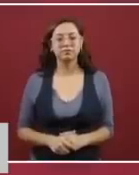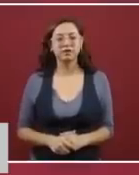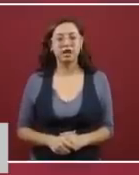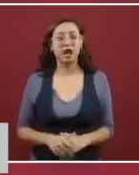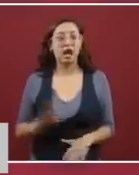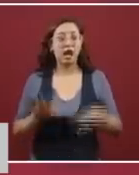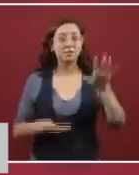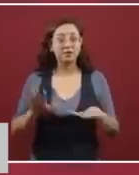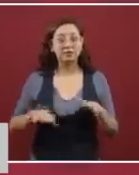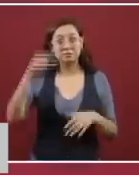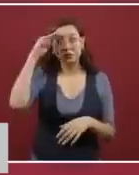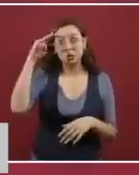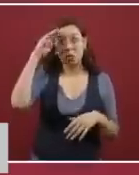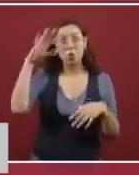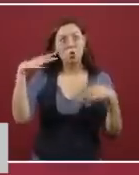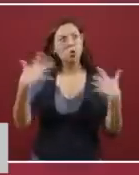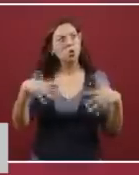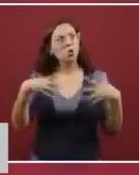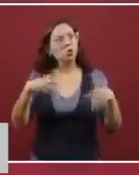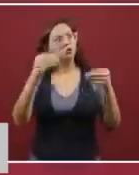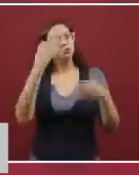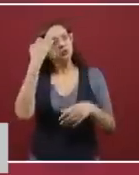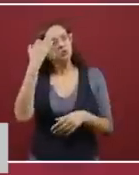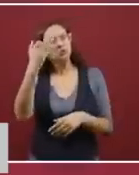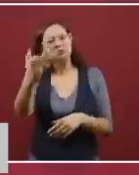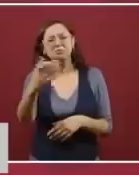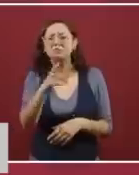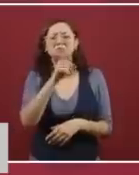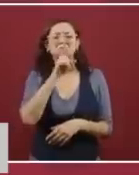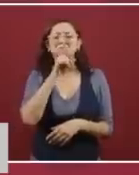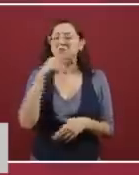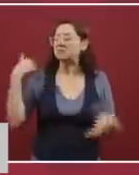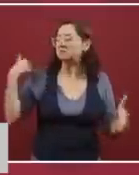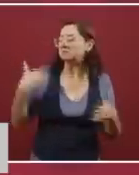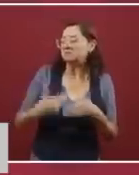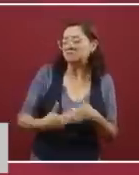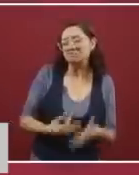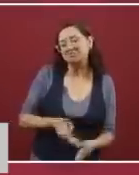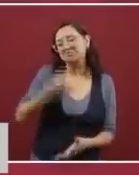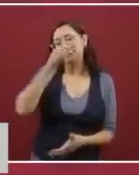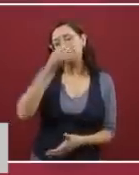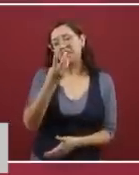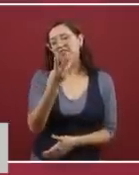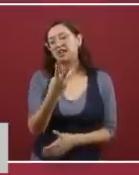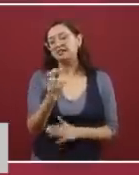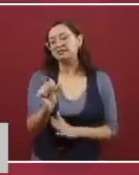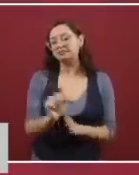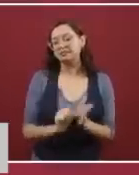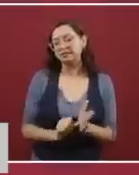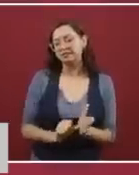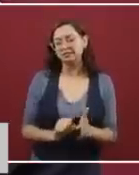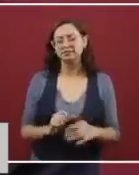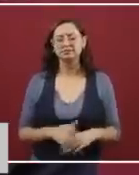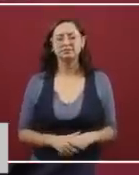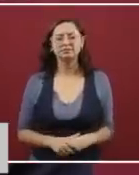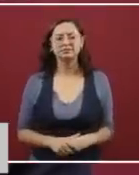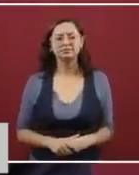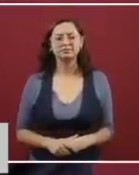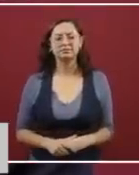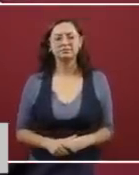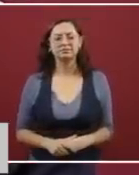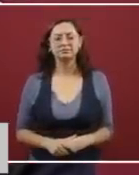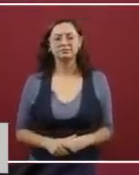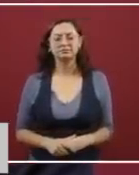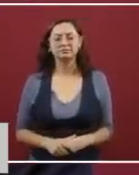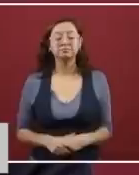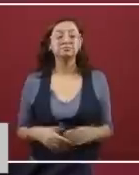hace 3 meses y ya se cuentan con buenos resultados. Se darán los pormenores de este plan, su desarrollo y los resultados. El presidente destaca